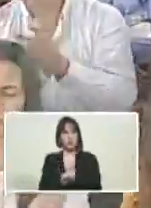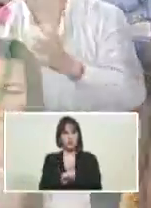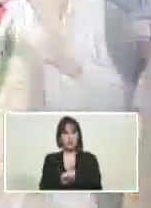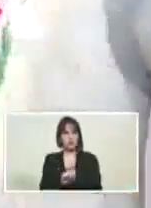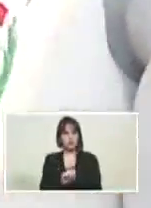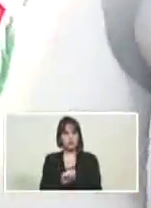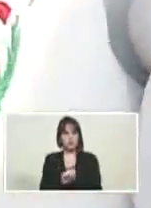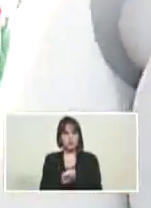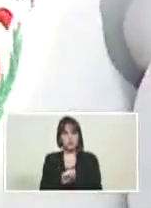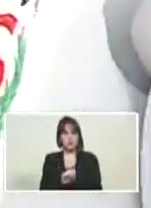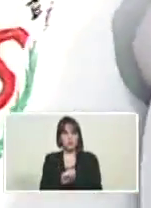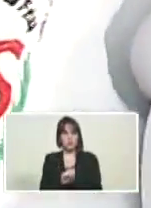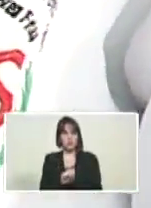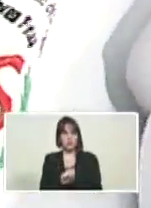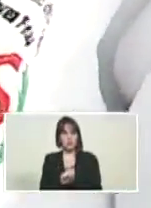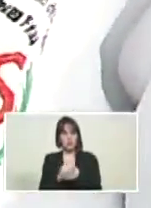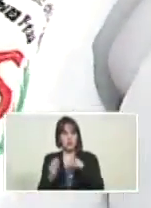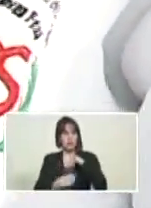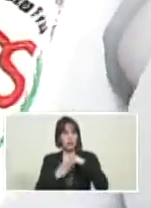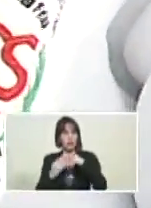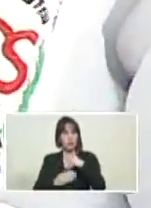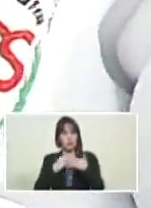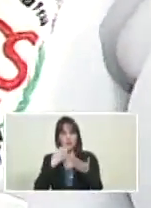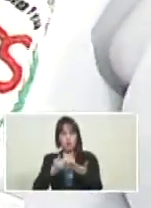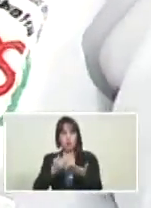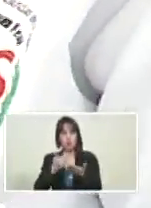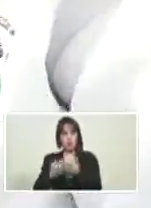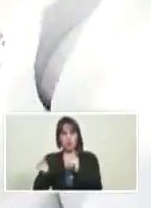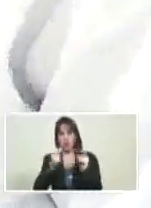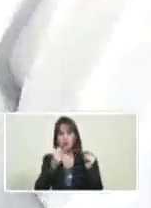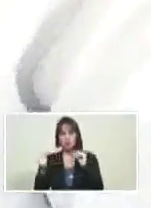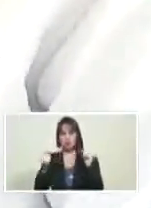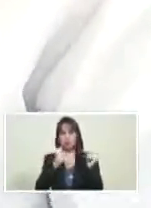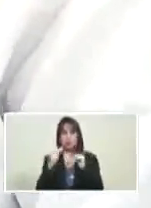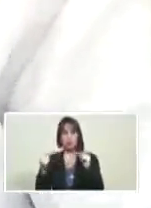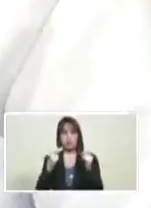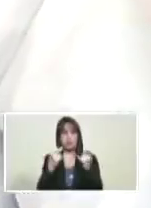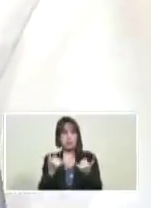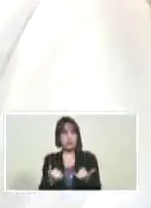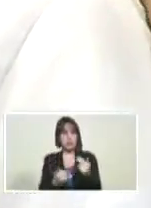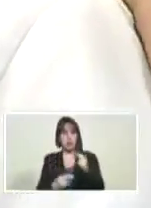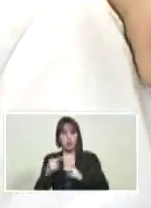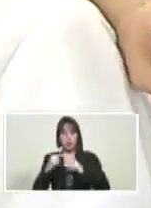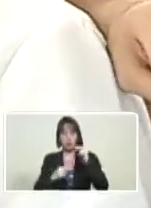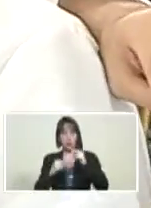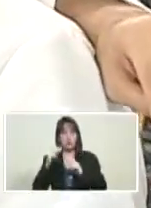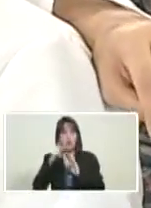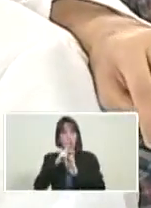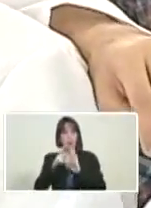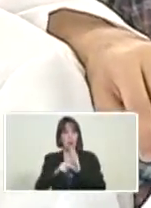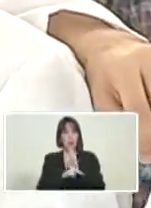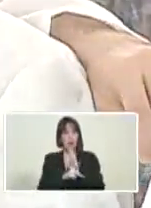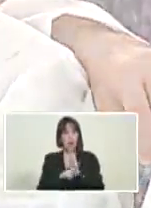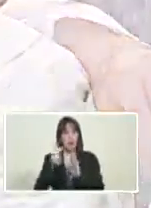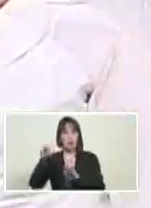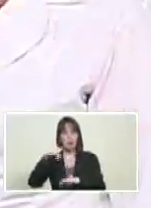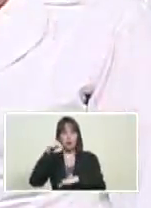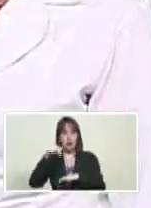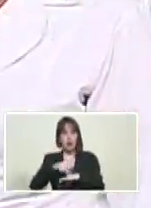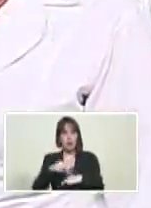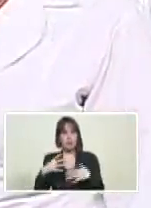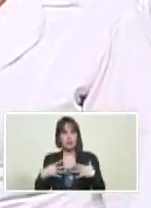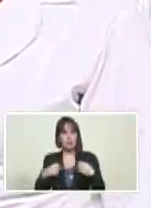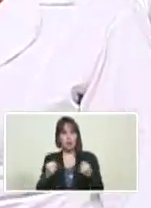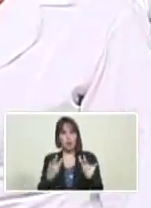Desde las bases, proponemos continuar con el proceso de discusión para la construcción del Plan Nacional de Salud de la mano